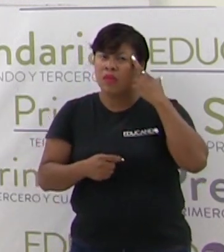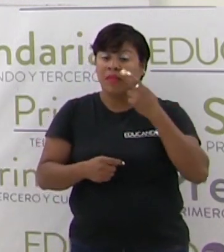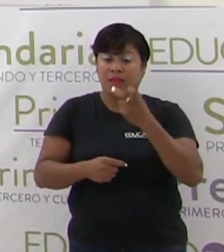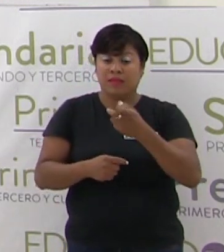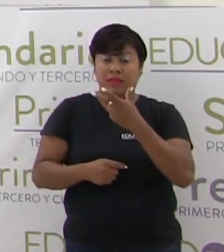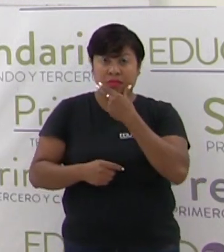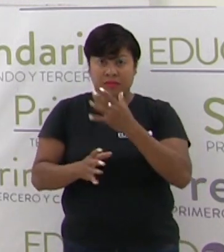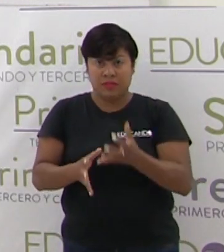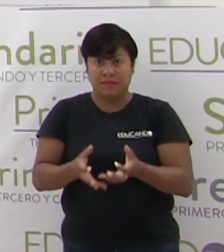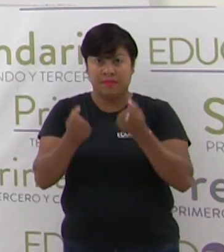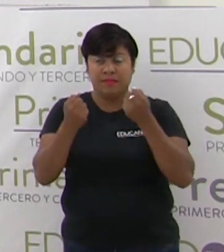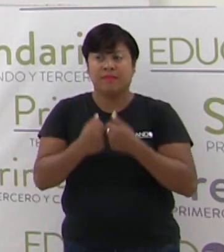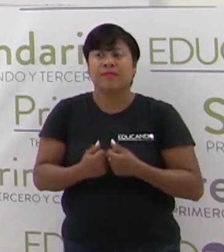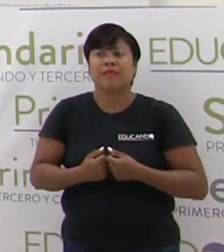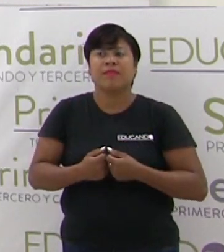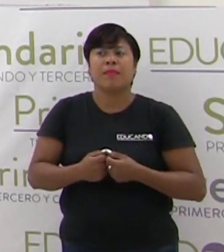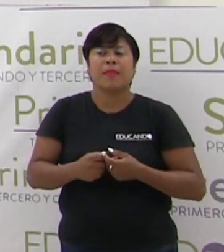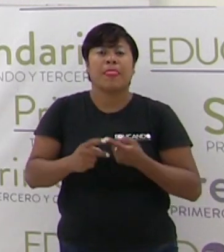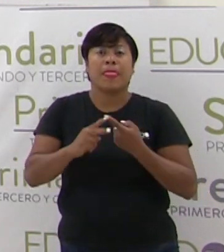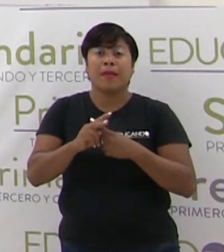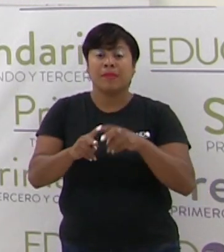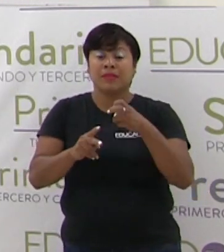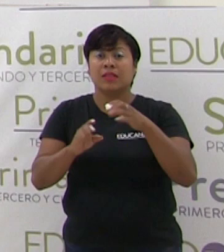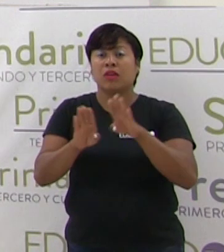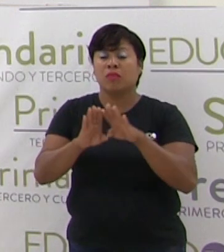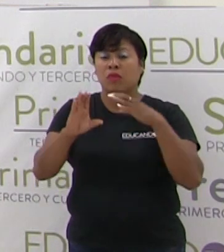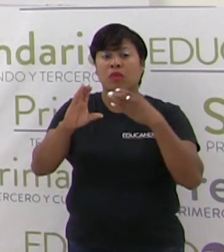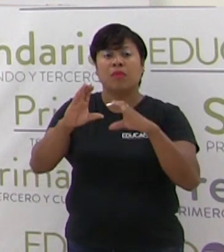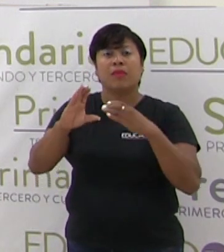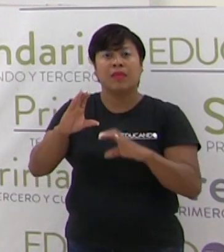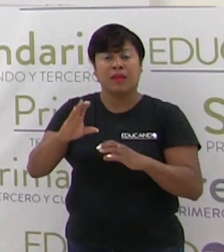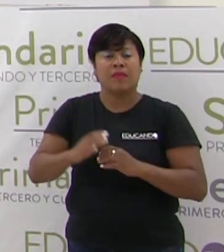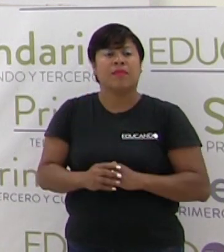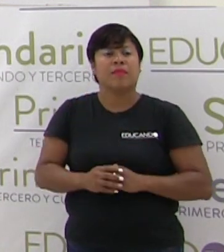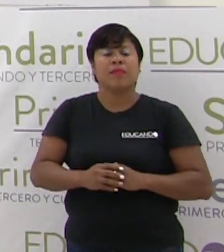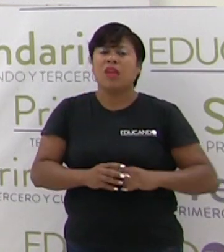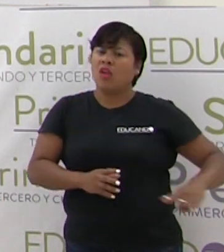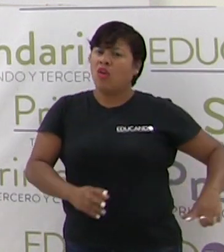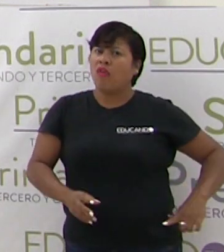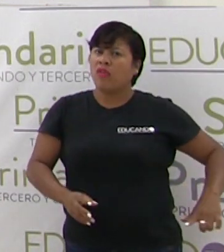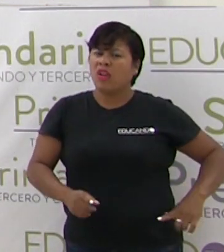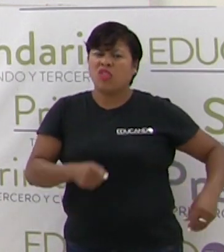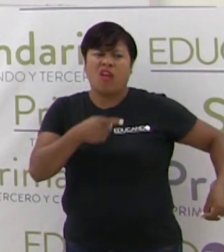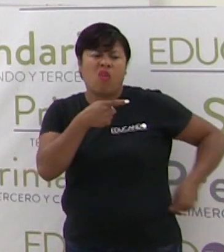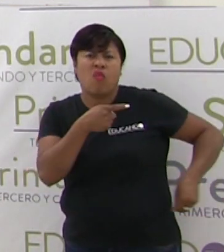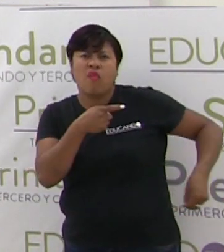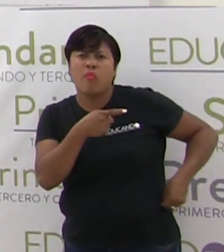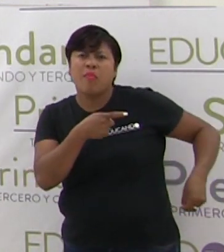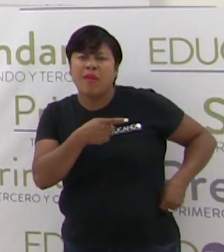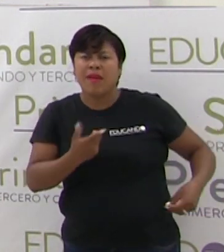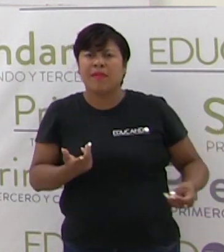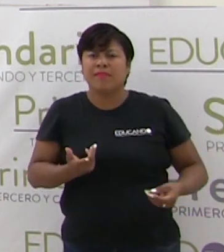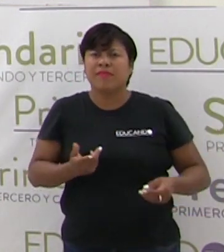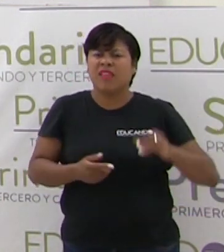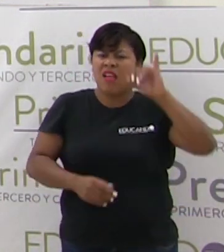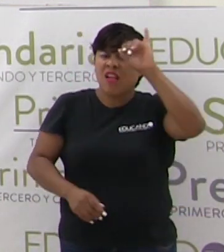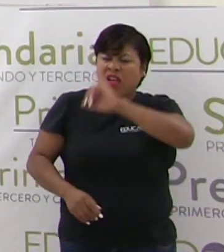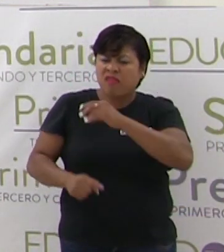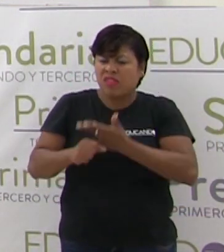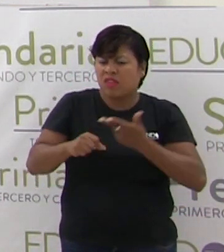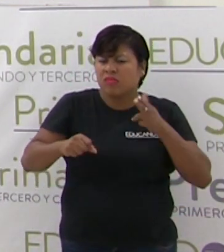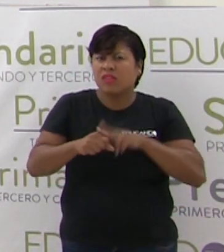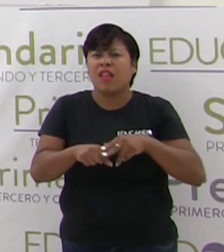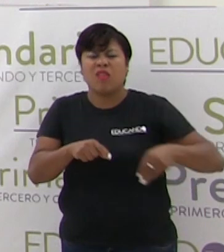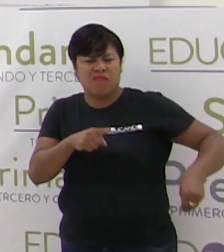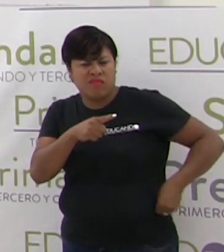que el rescatista empieza a hacer este comentario acerca de que el gobierno tiene la culpa, el jefe del